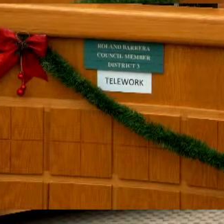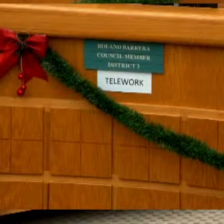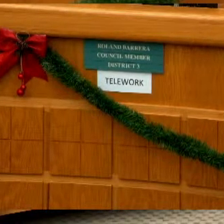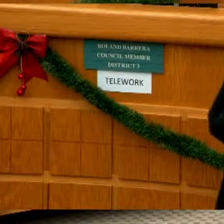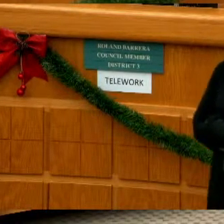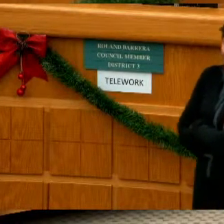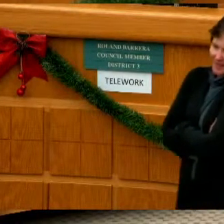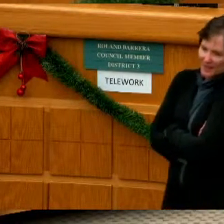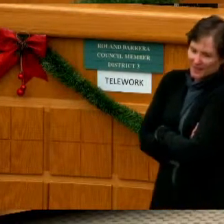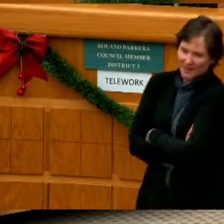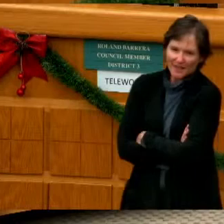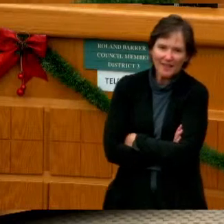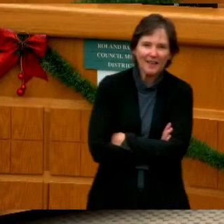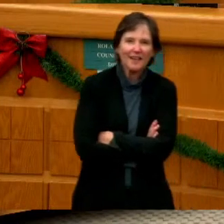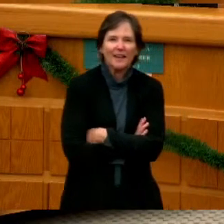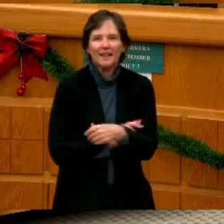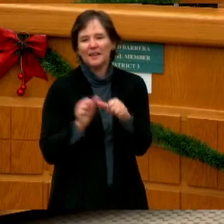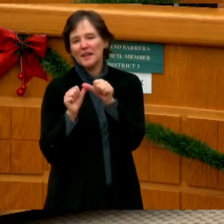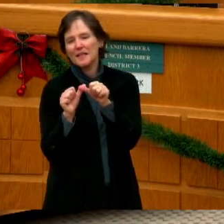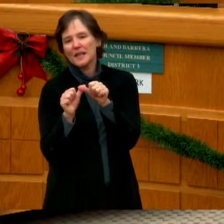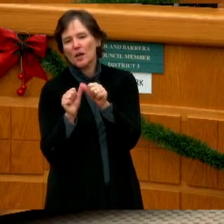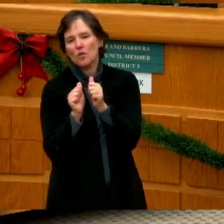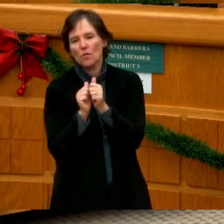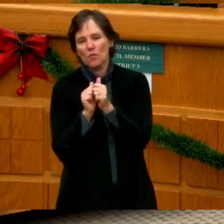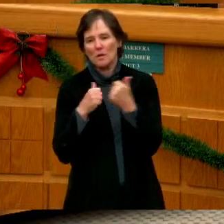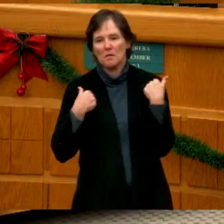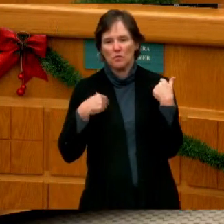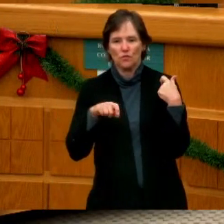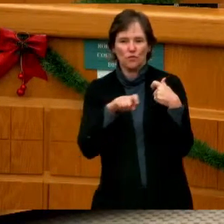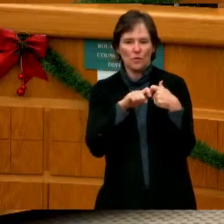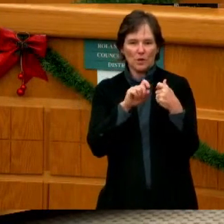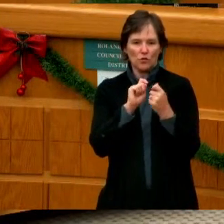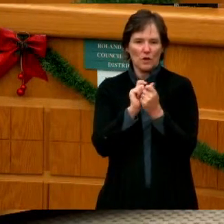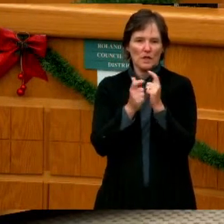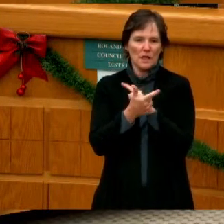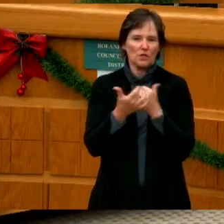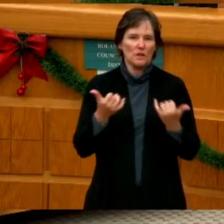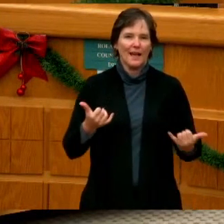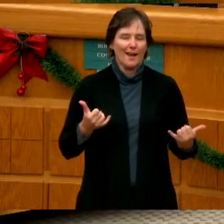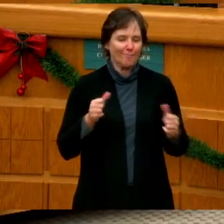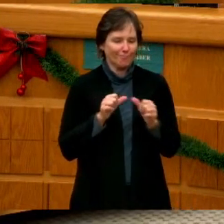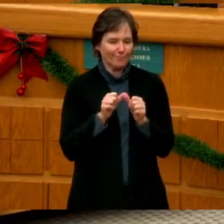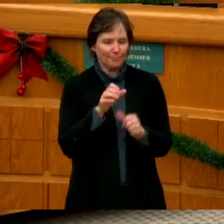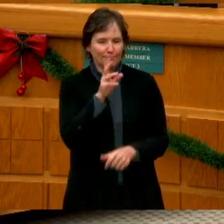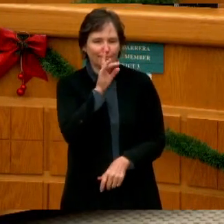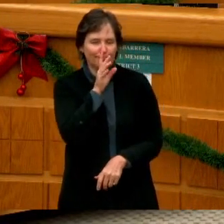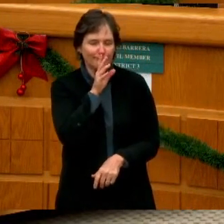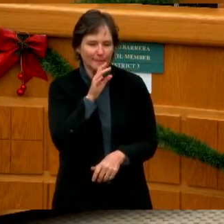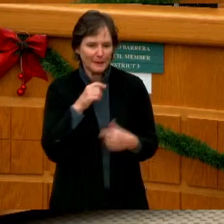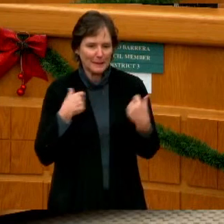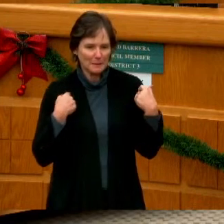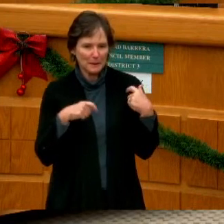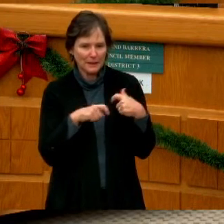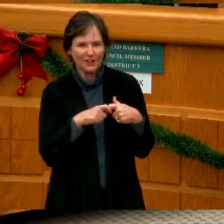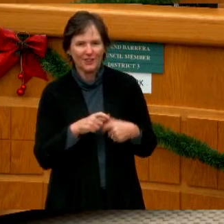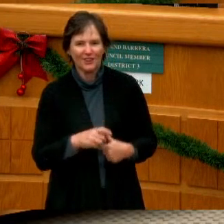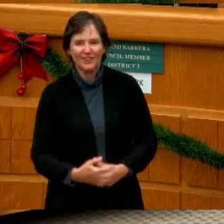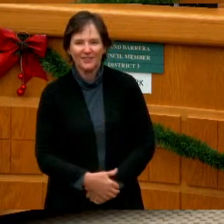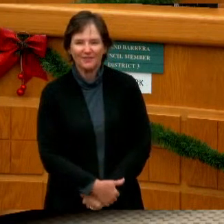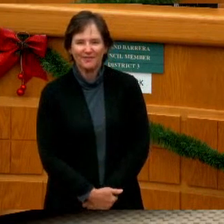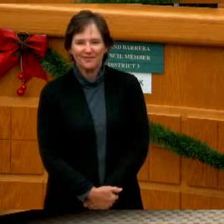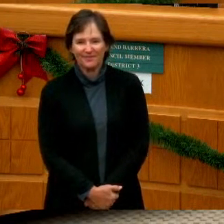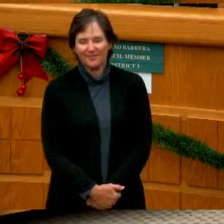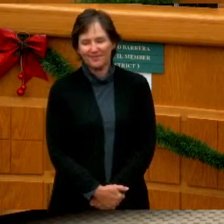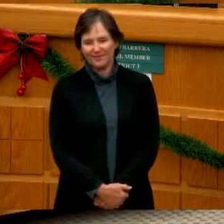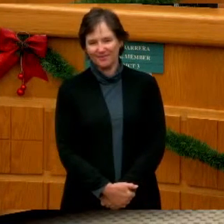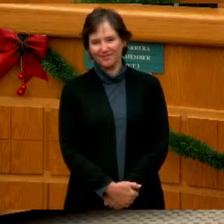distribuirá en cuanto a prioridades y en cuanto a su disponibilidad. Es importante recalcar que la vacuna contra el COVID-19 no le transmite el